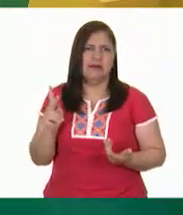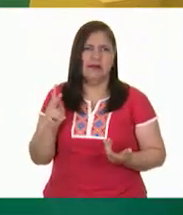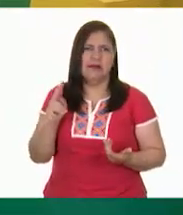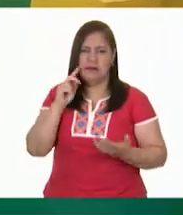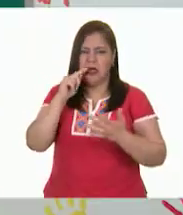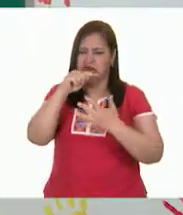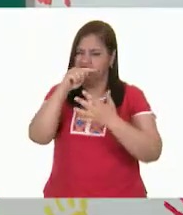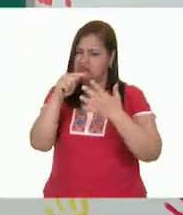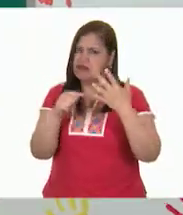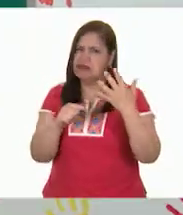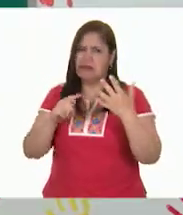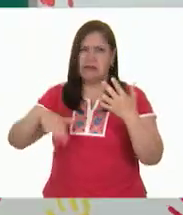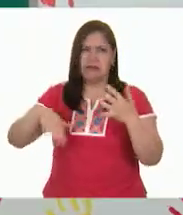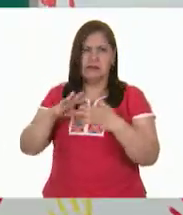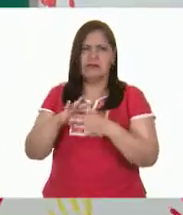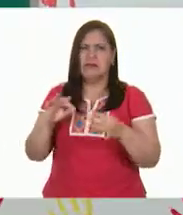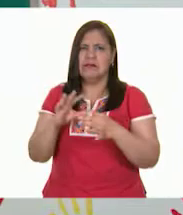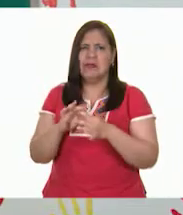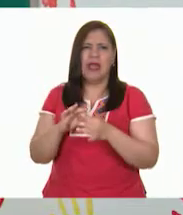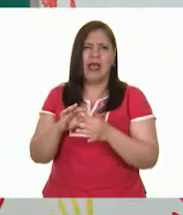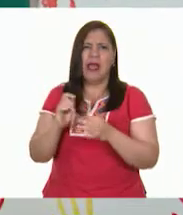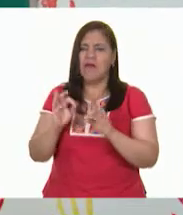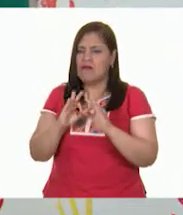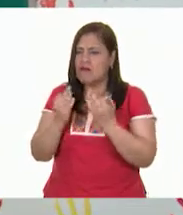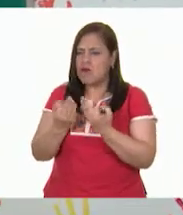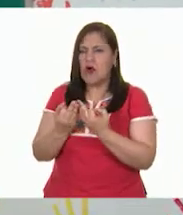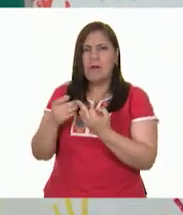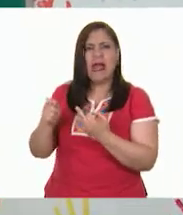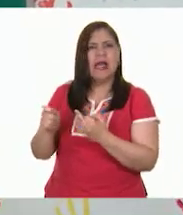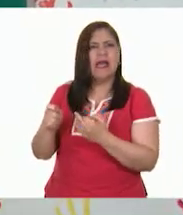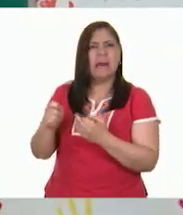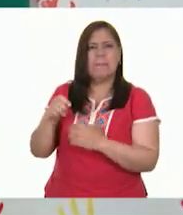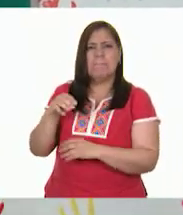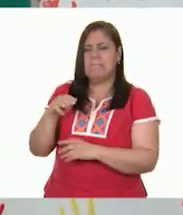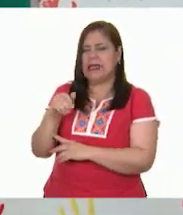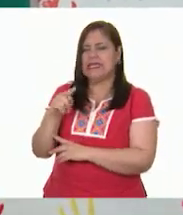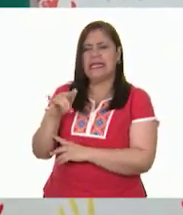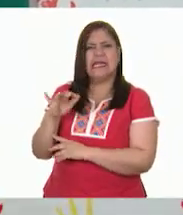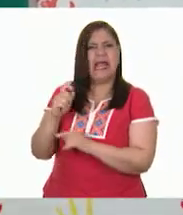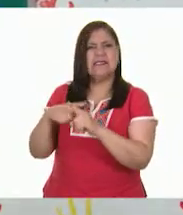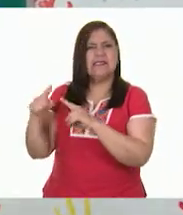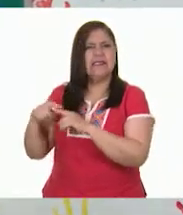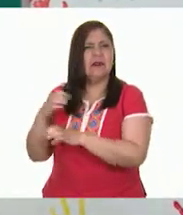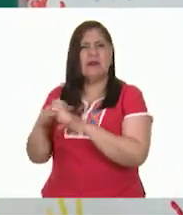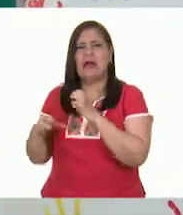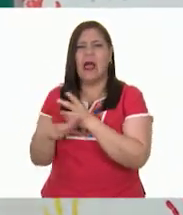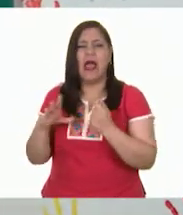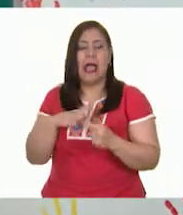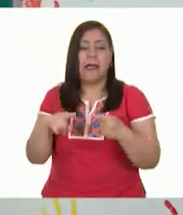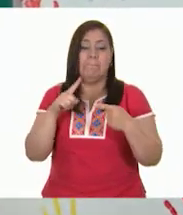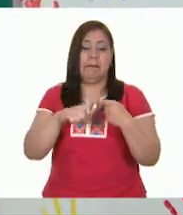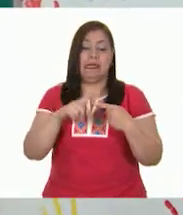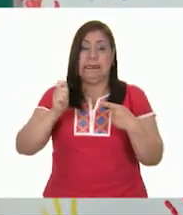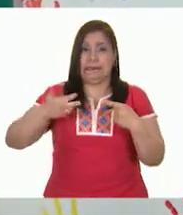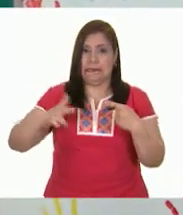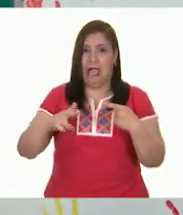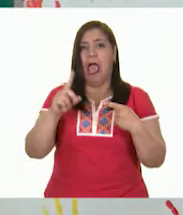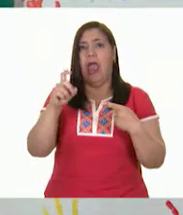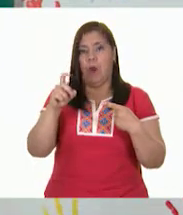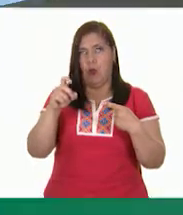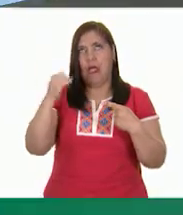estos, ¿qué estados físicos de la materia encontramos? Ah, mira, el río es líquido, ajá, al igual que la lluvia.